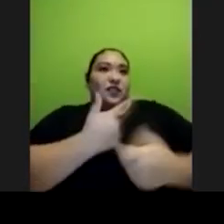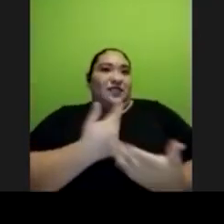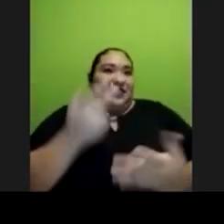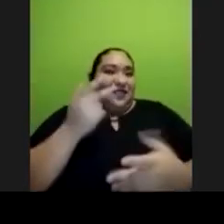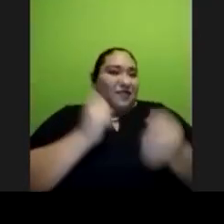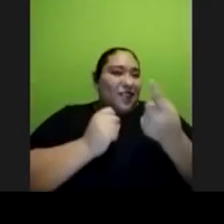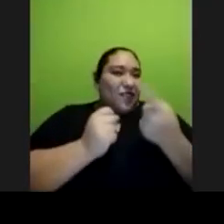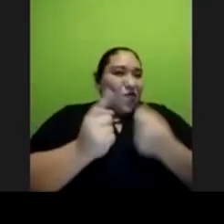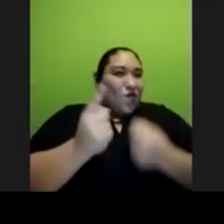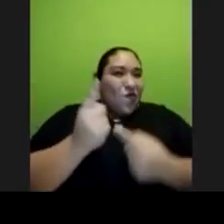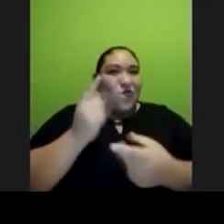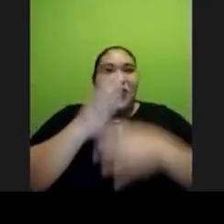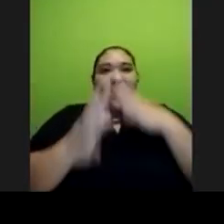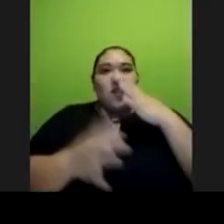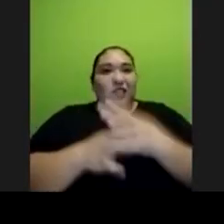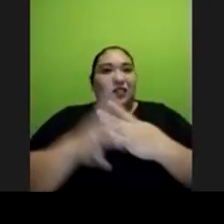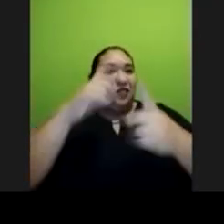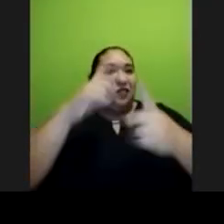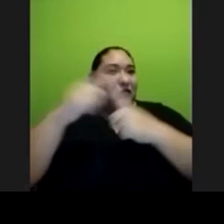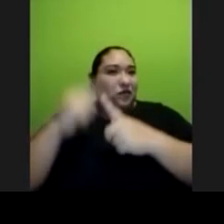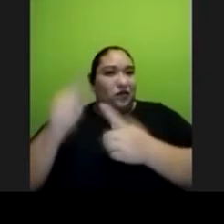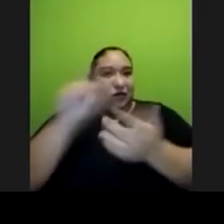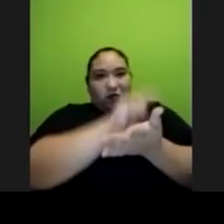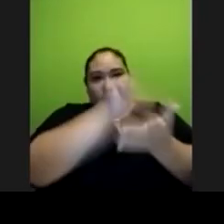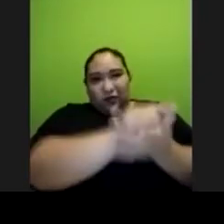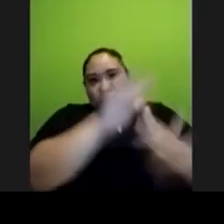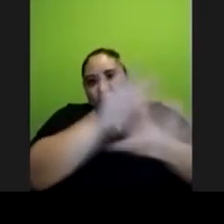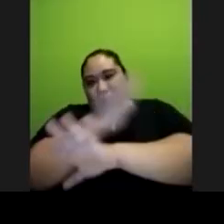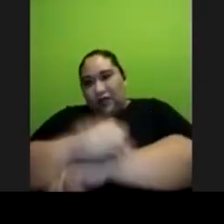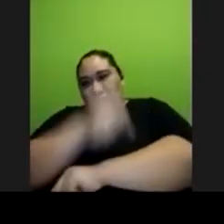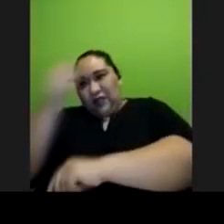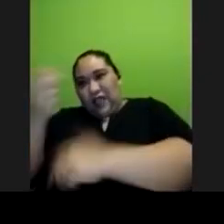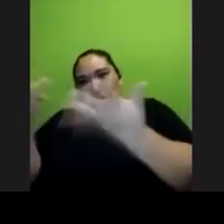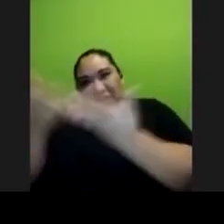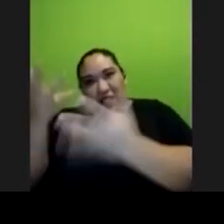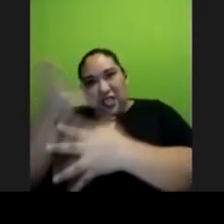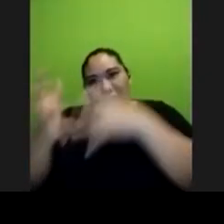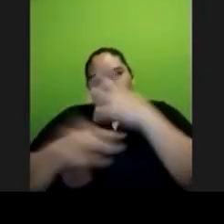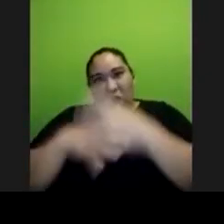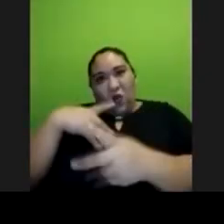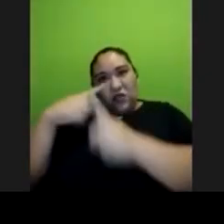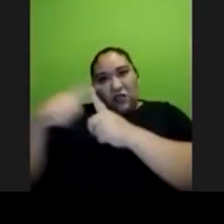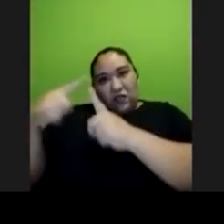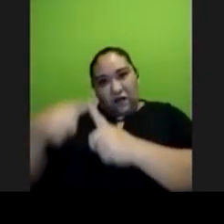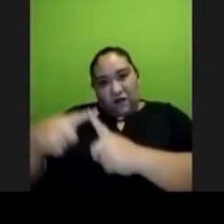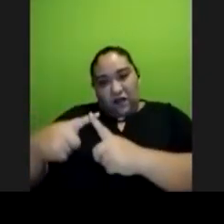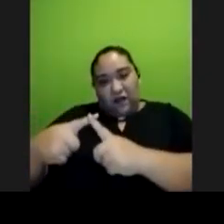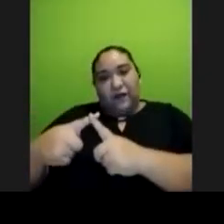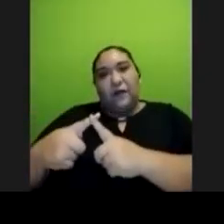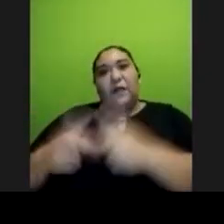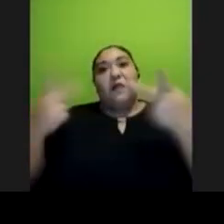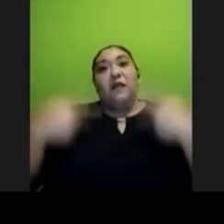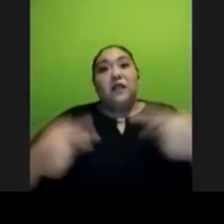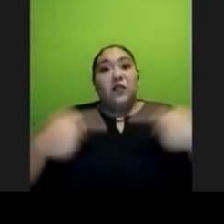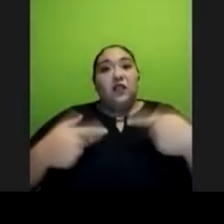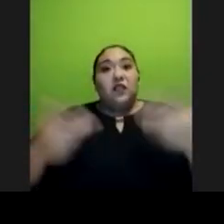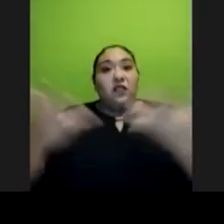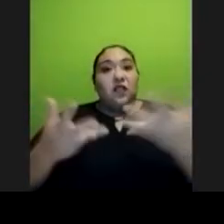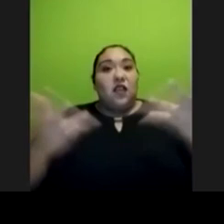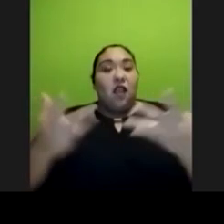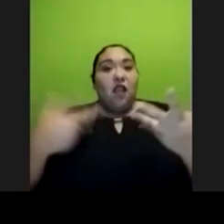para apoyar a las personas que han sido afectadas por ejemplo, pérdidas de su empleo.